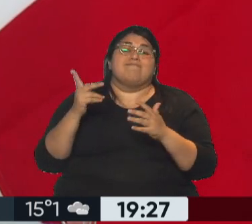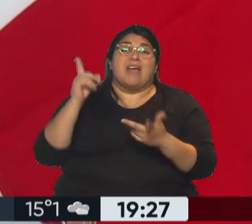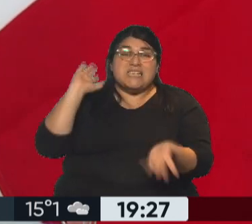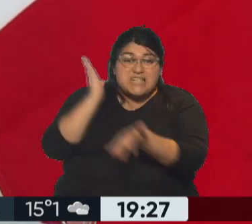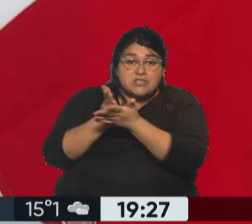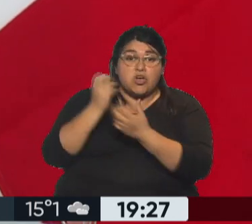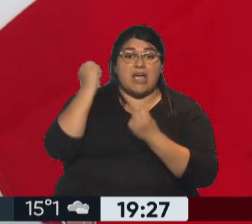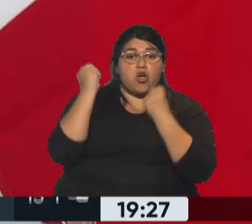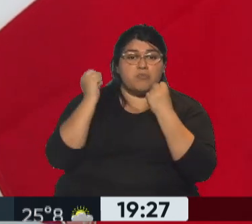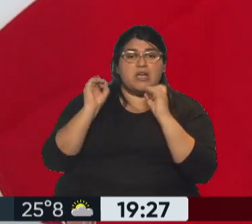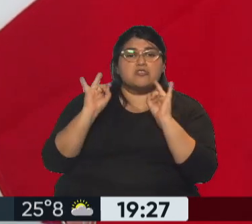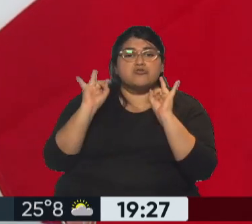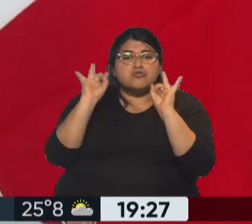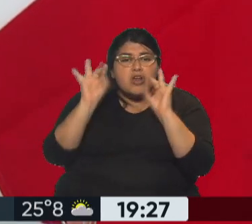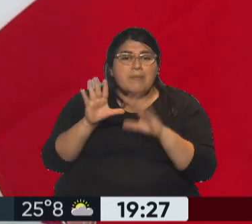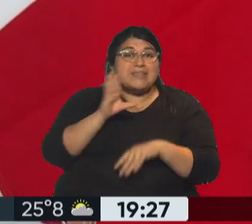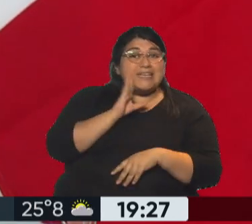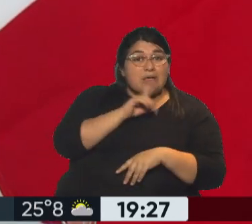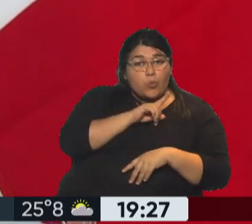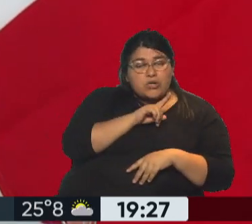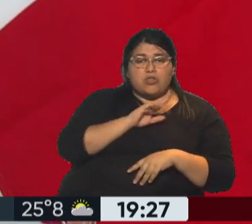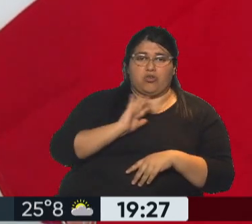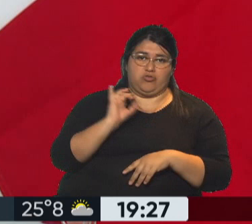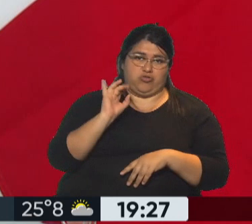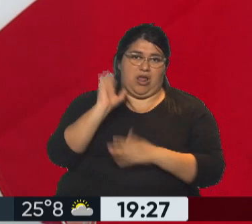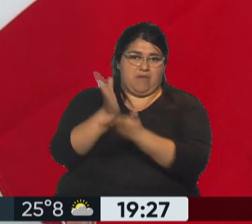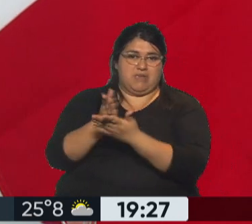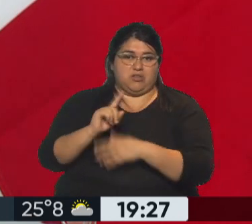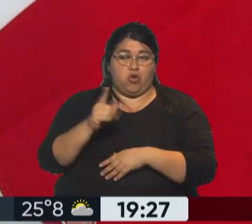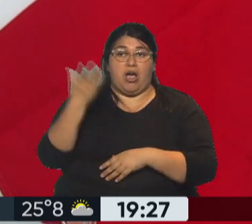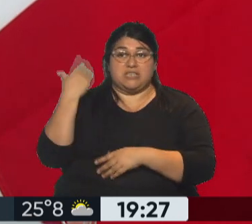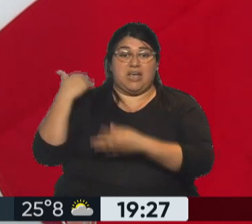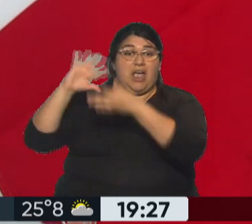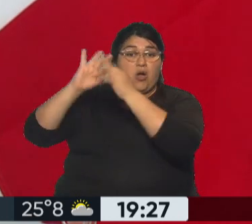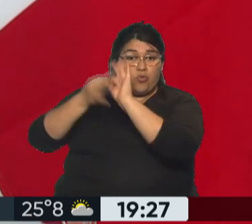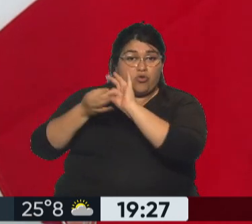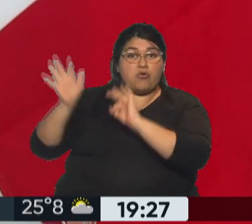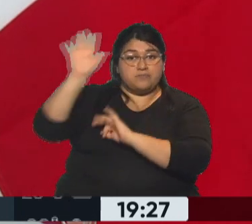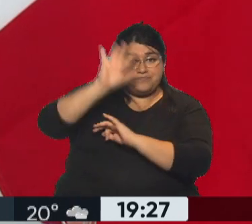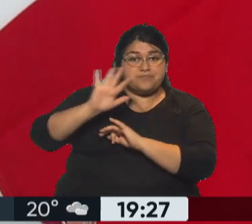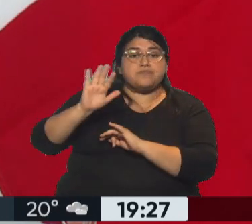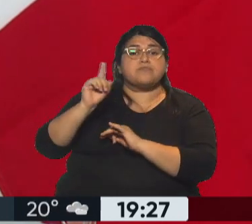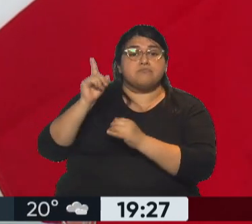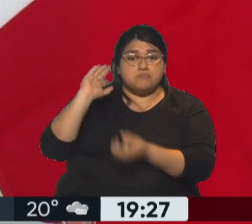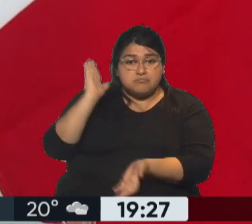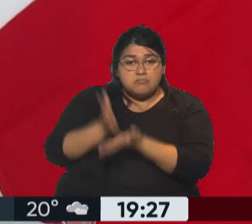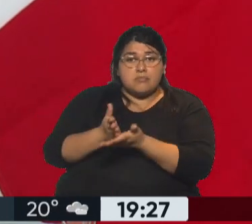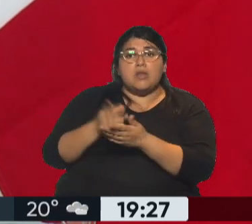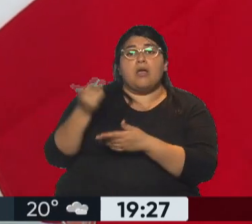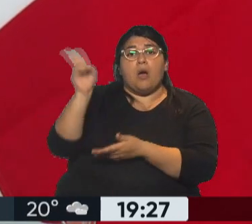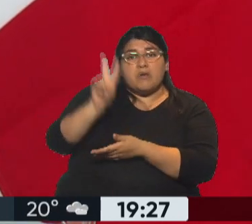no son solo de los Estados Unidos. Ayer mismo la Unión Europea prorrogó las sanciones a